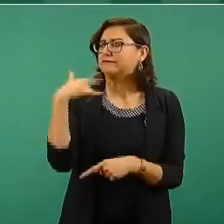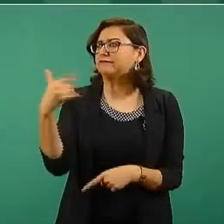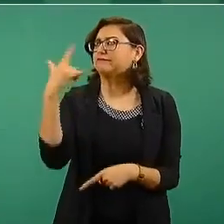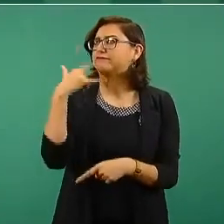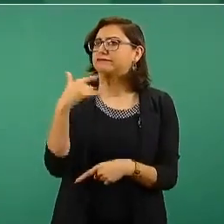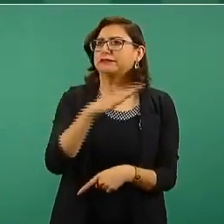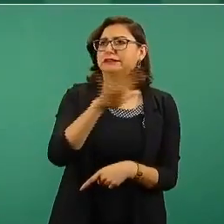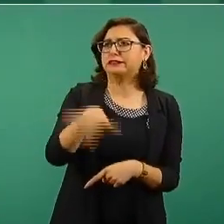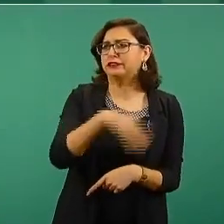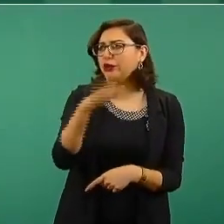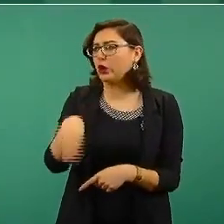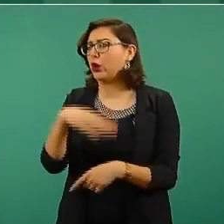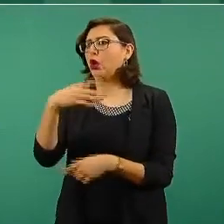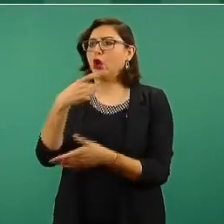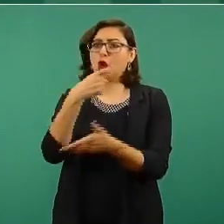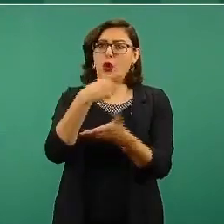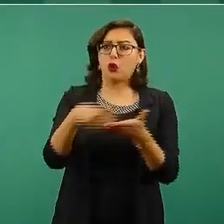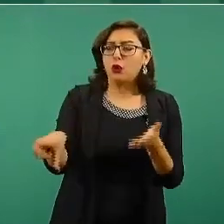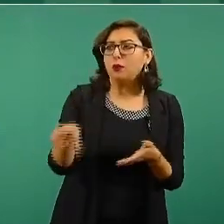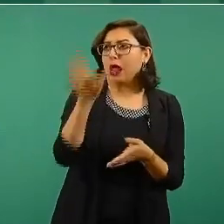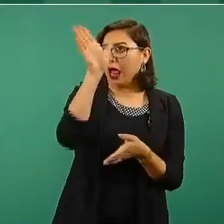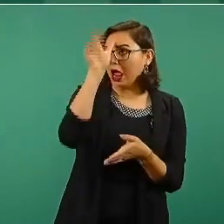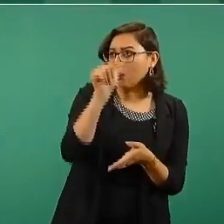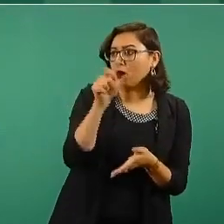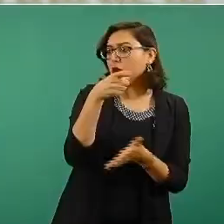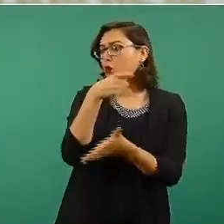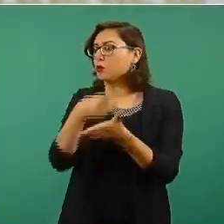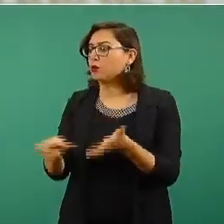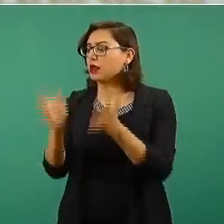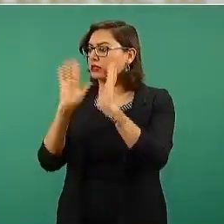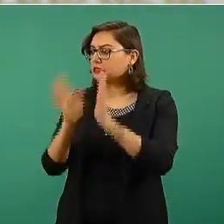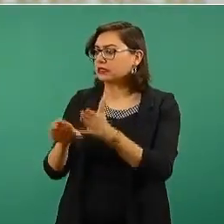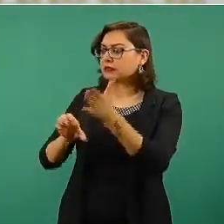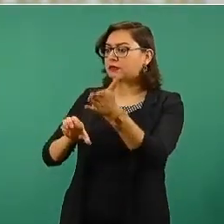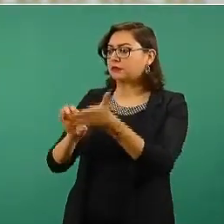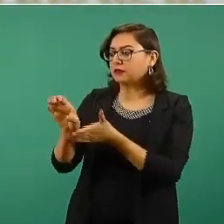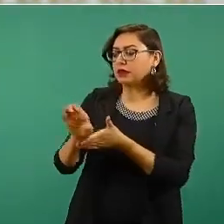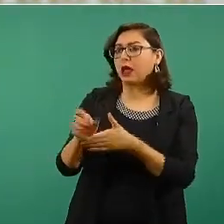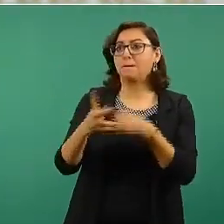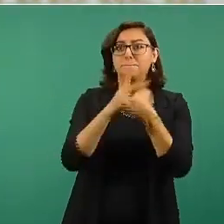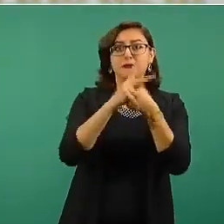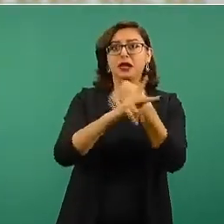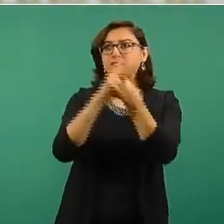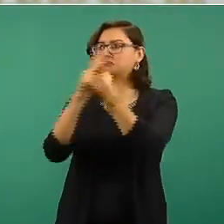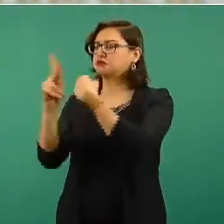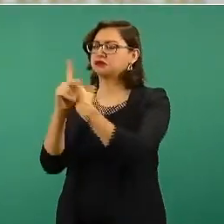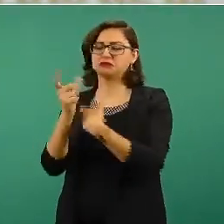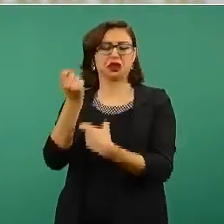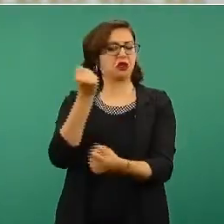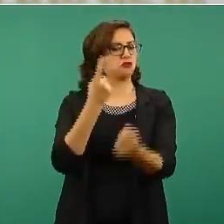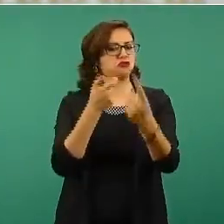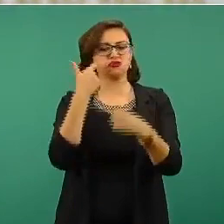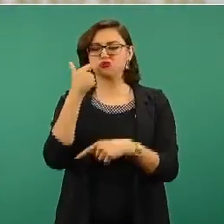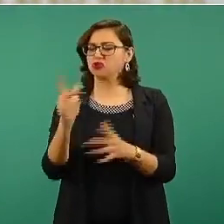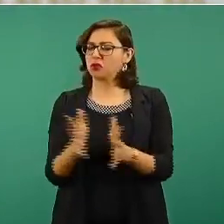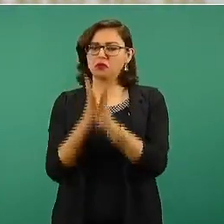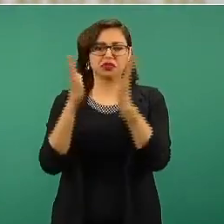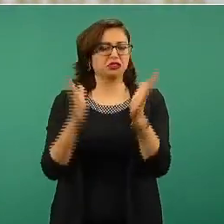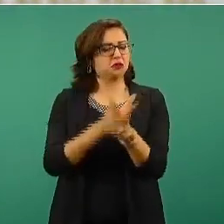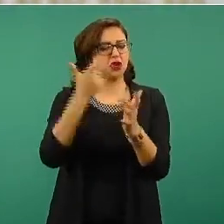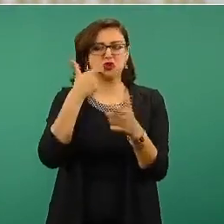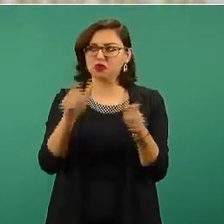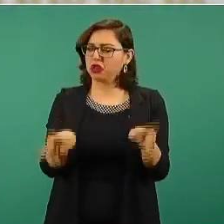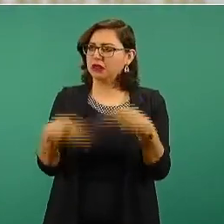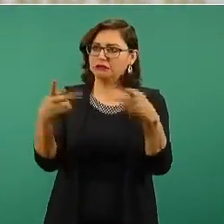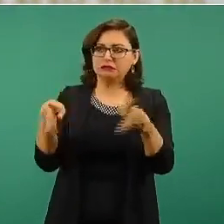compra acordada. No todos los estados entran, a veces tienen sus razones y toda la libertad de